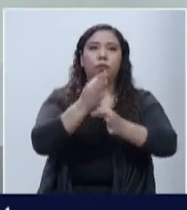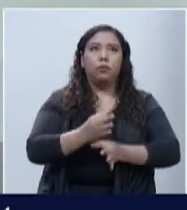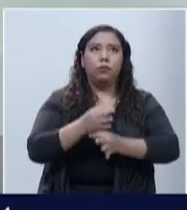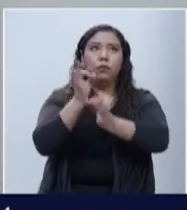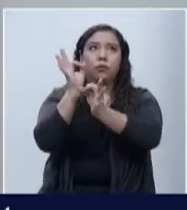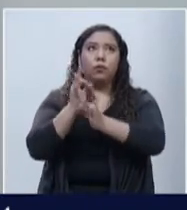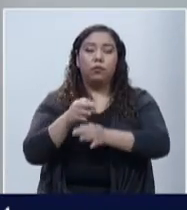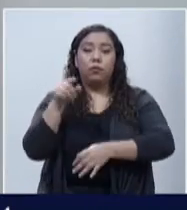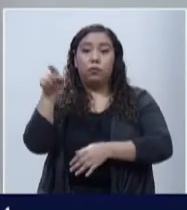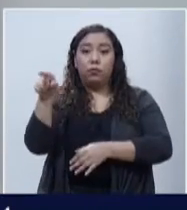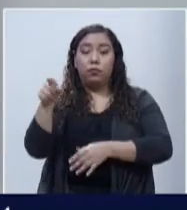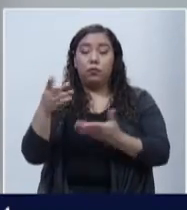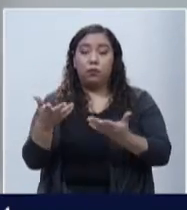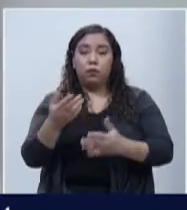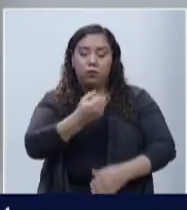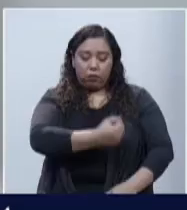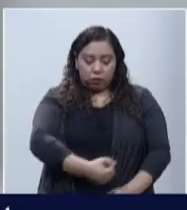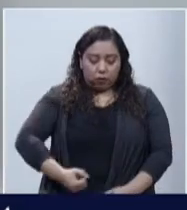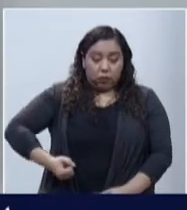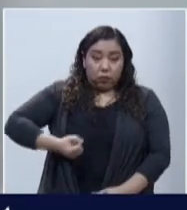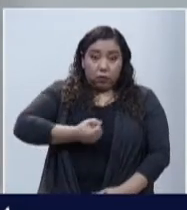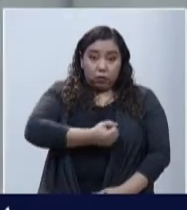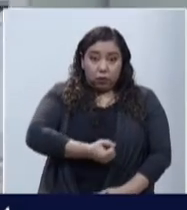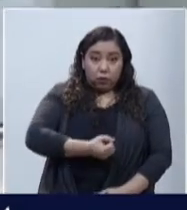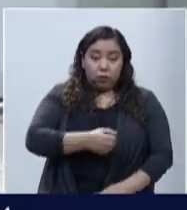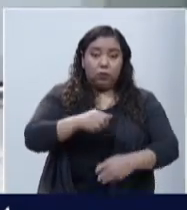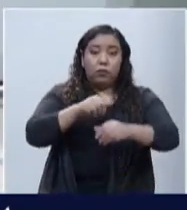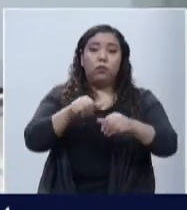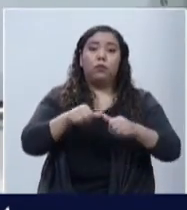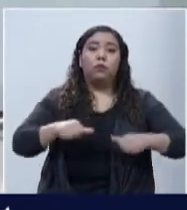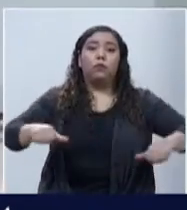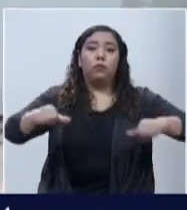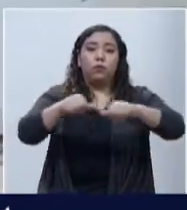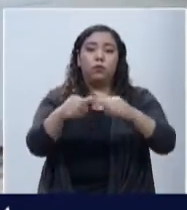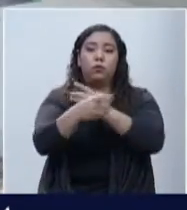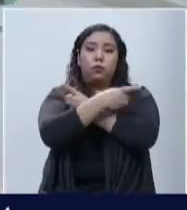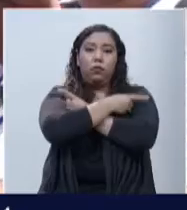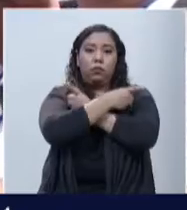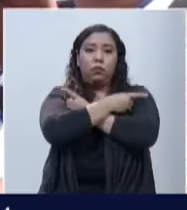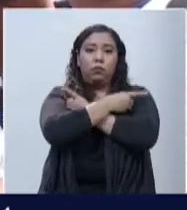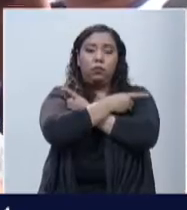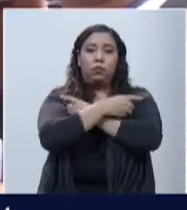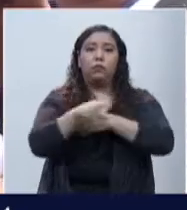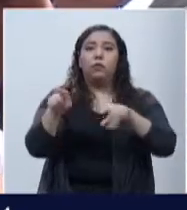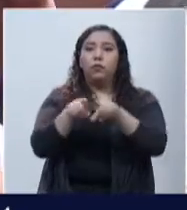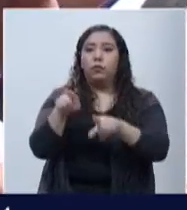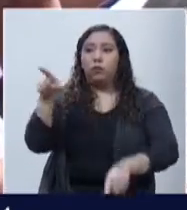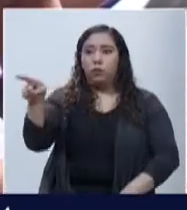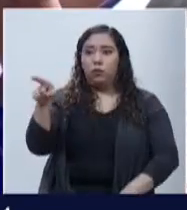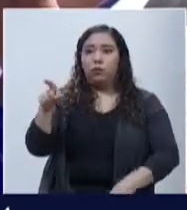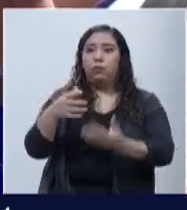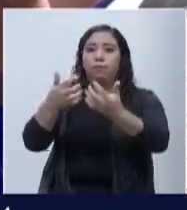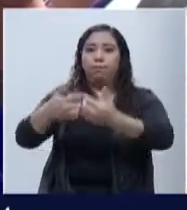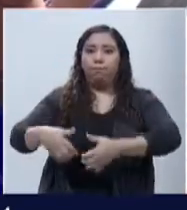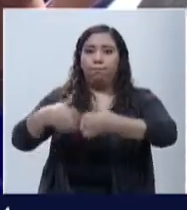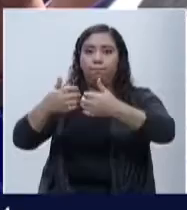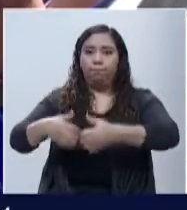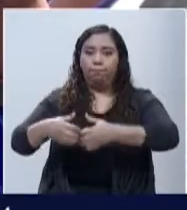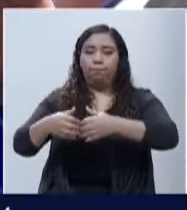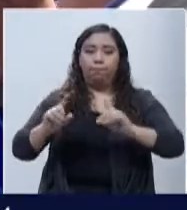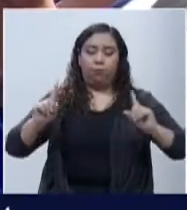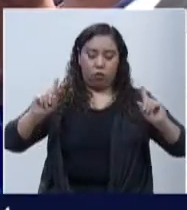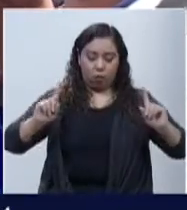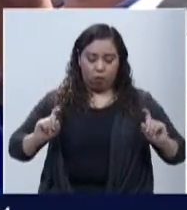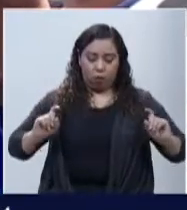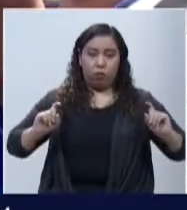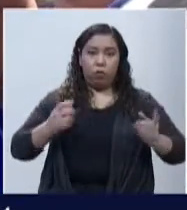sala de ultrasonidos área de reposo asimismo incluye la máquina de rayos-x sólo eso hoy estamos inaugurando todo un equipo